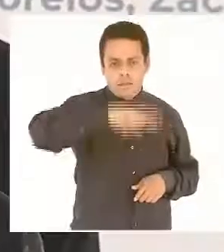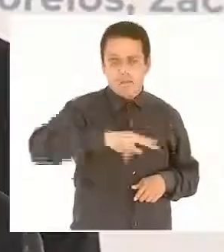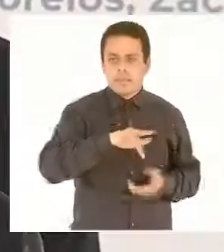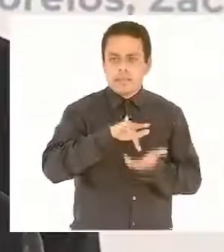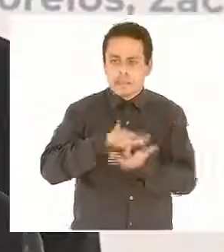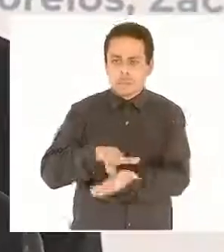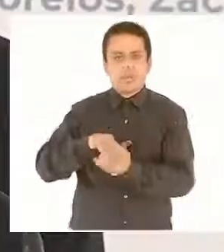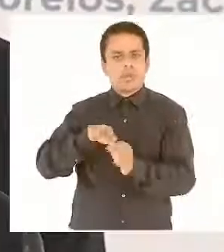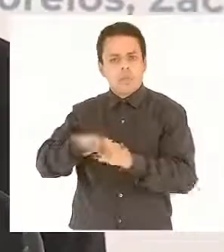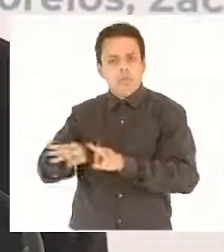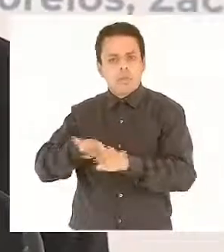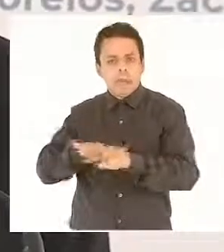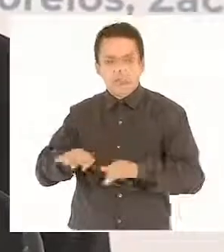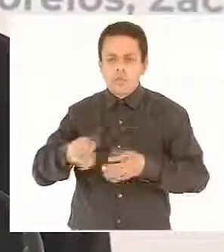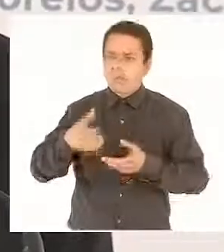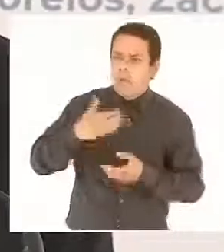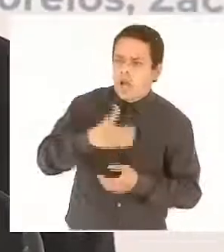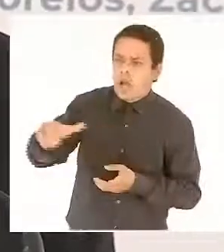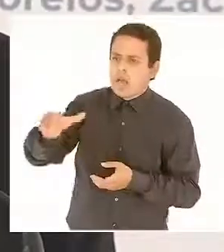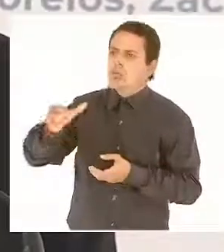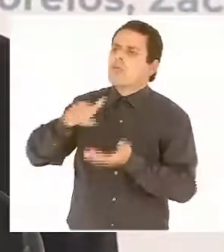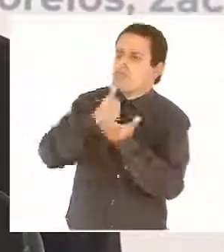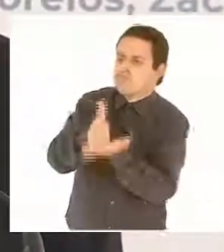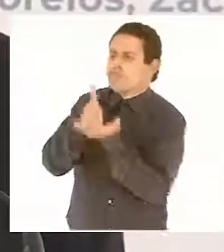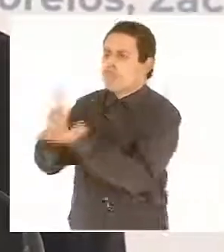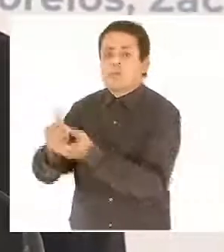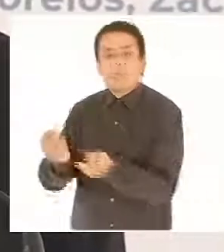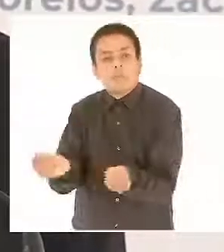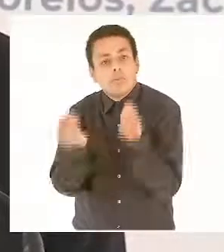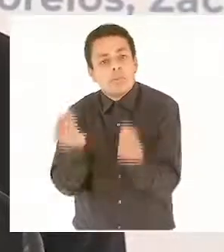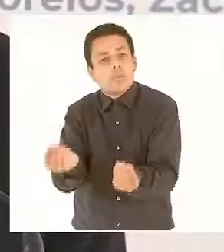Los trabajadores mexicanos ayudaron mucho